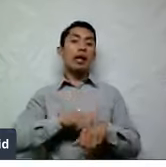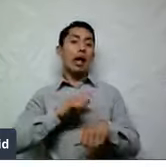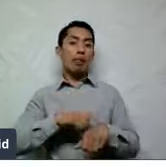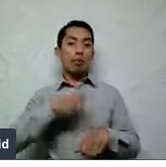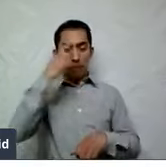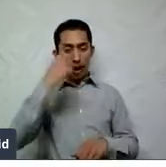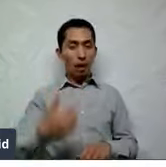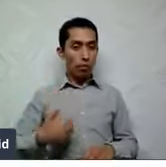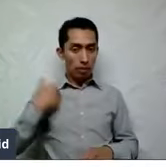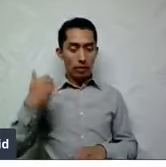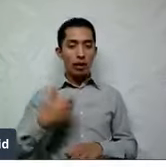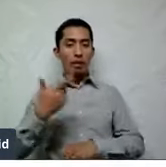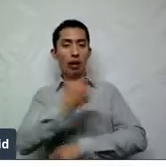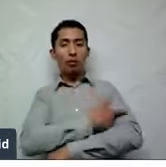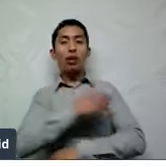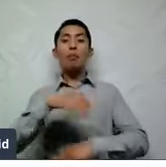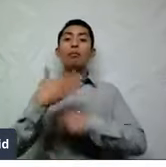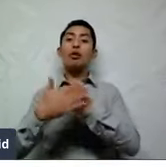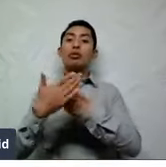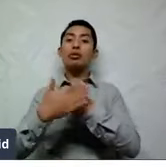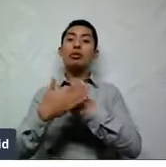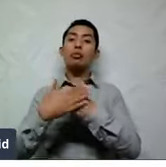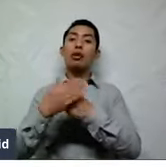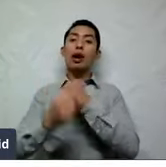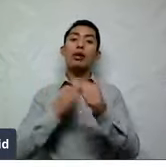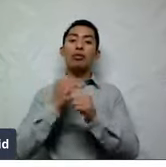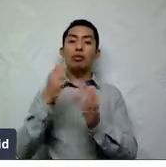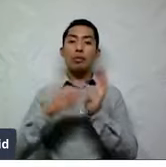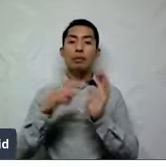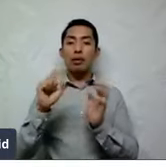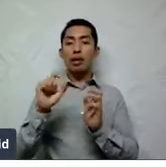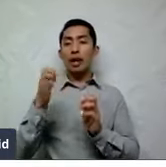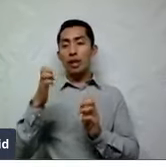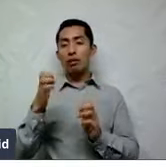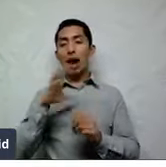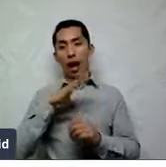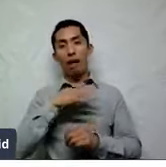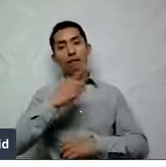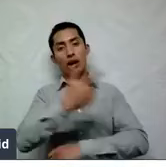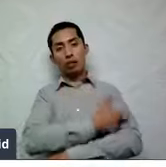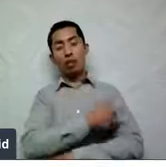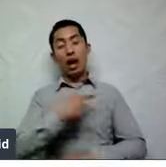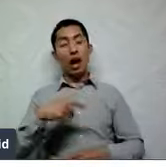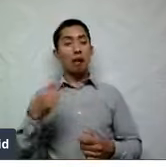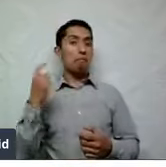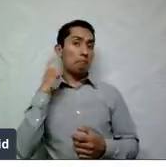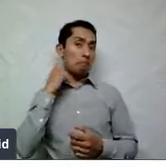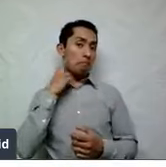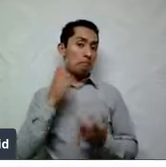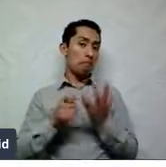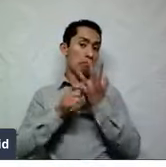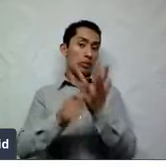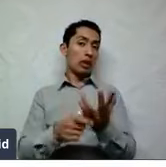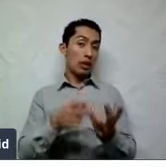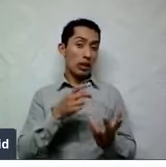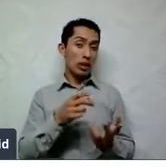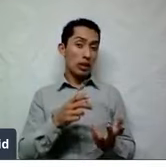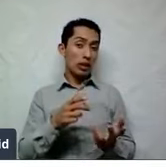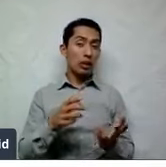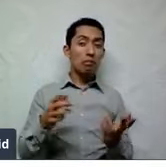y alcanzar en enero esa protección. Pero si hay rumores, no, bueno, no lo quiero decir así,